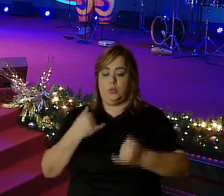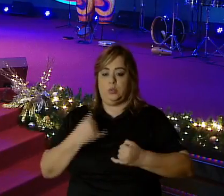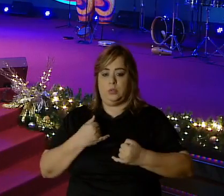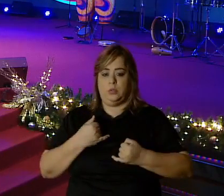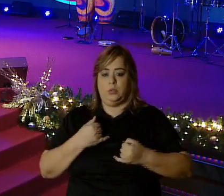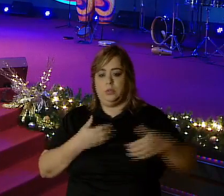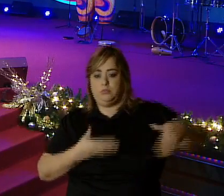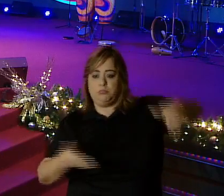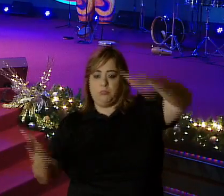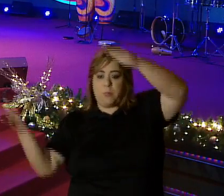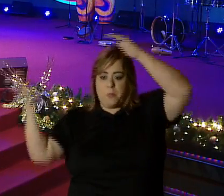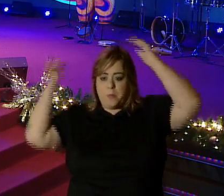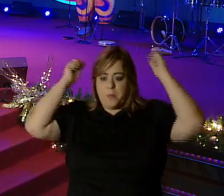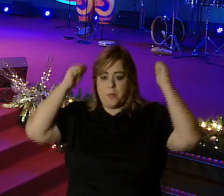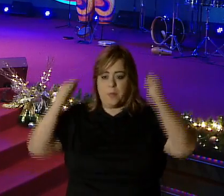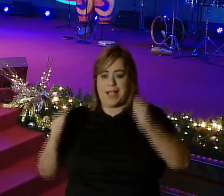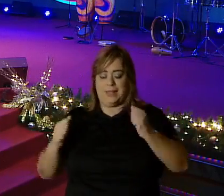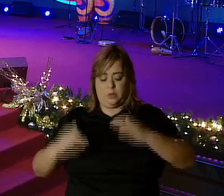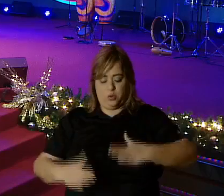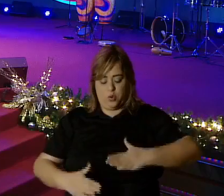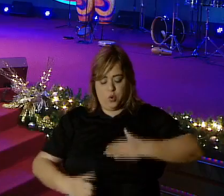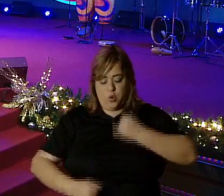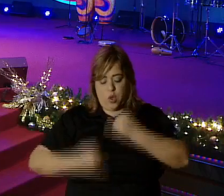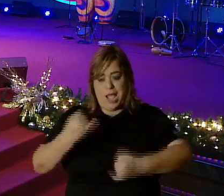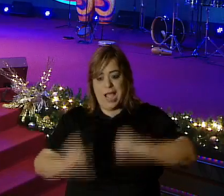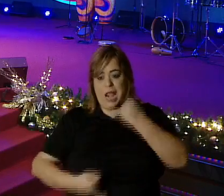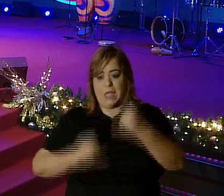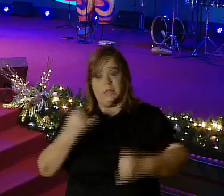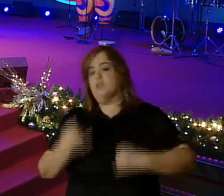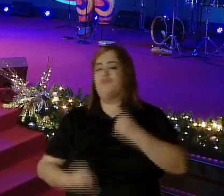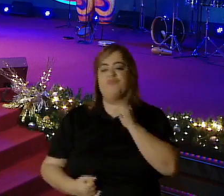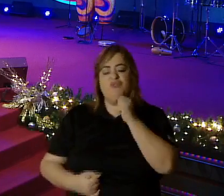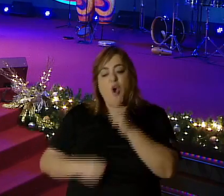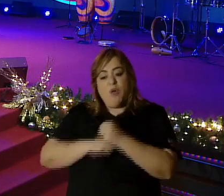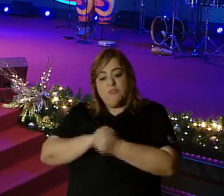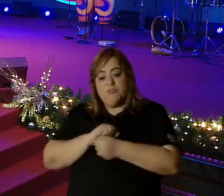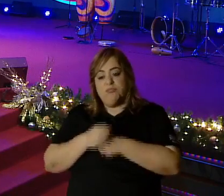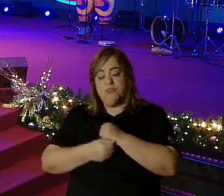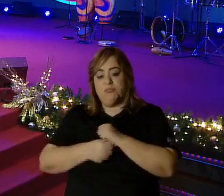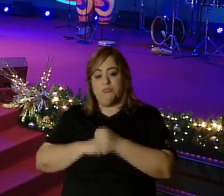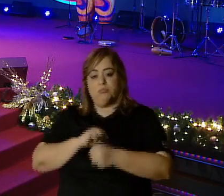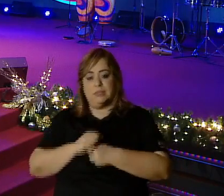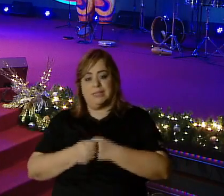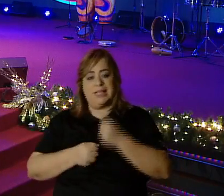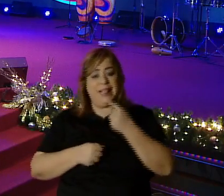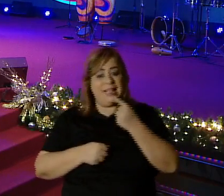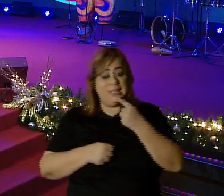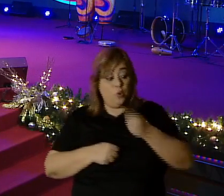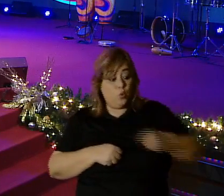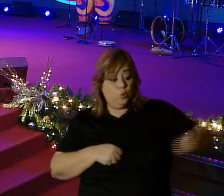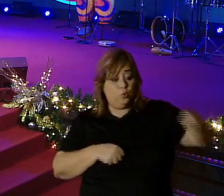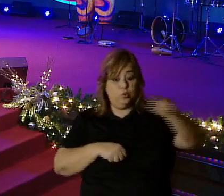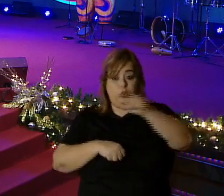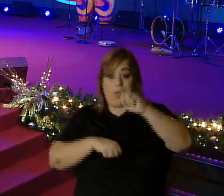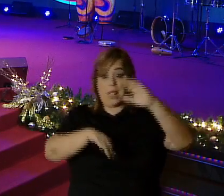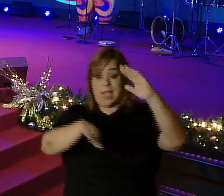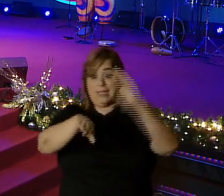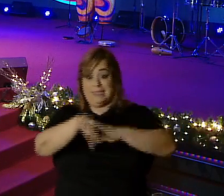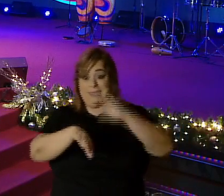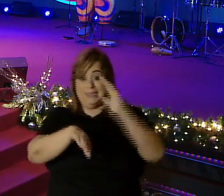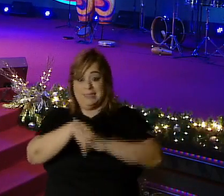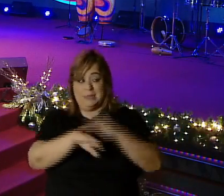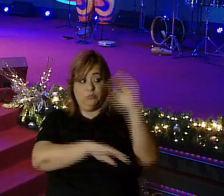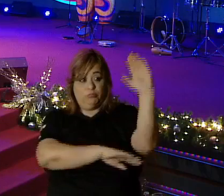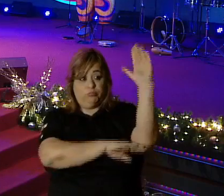oh Rabashaya, de alegría en lugar de espíritu angustiado. Y serán llamados árboles de